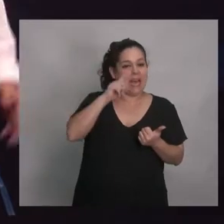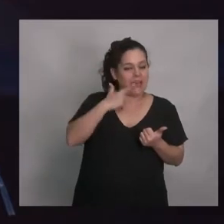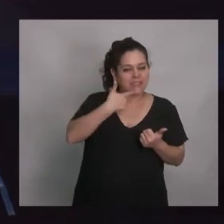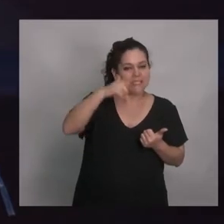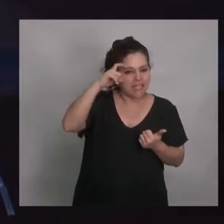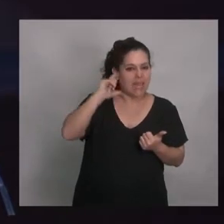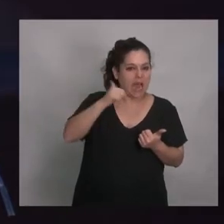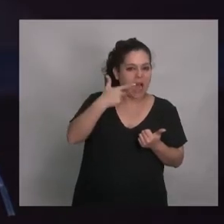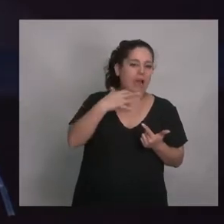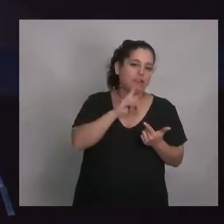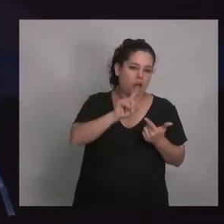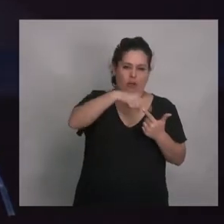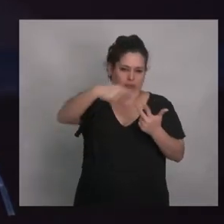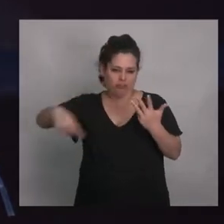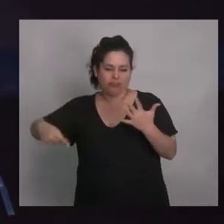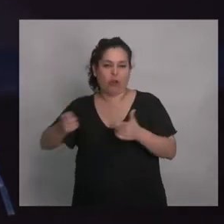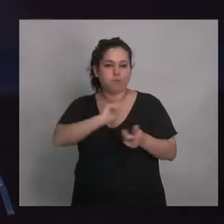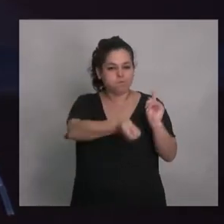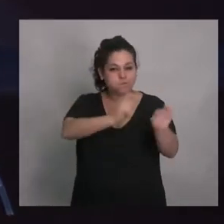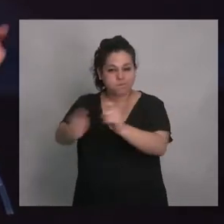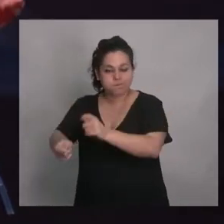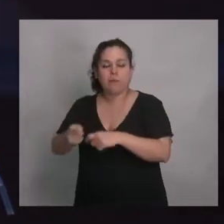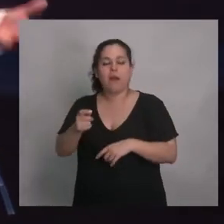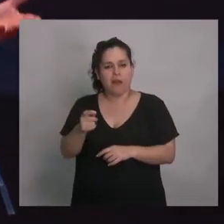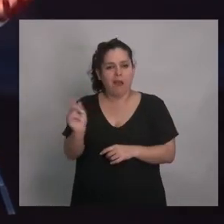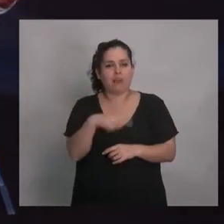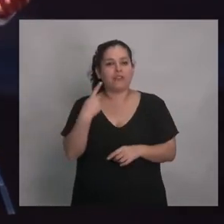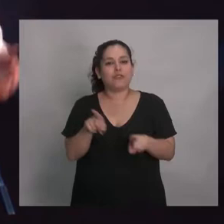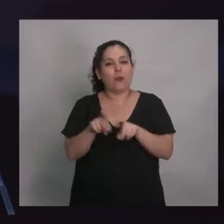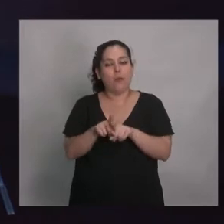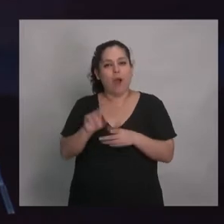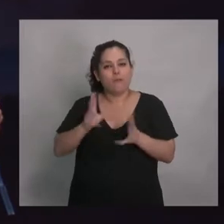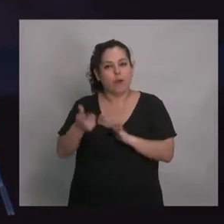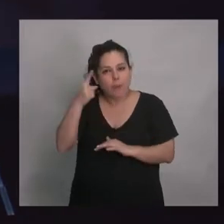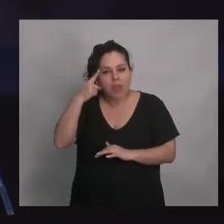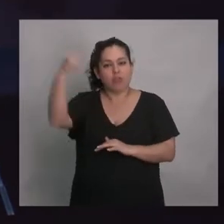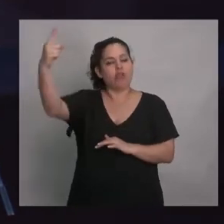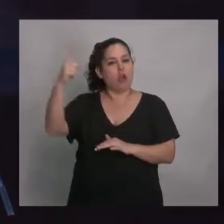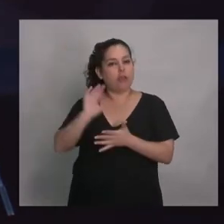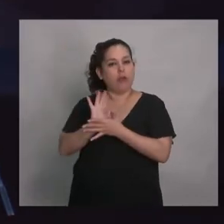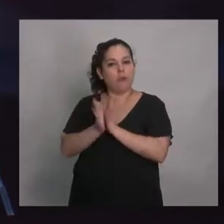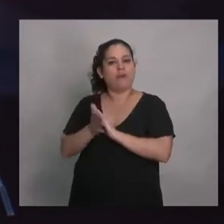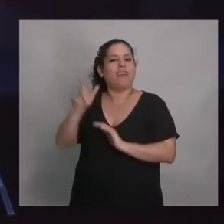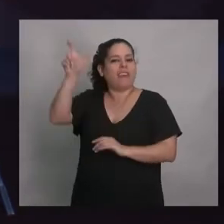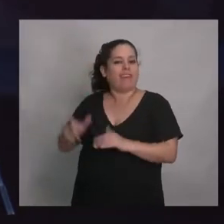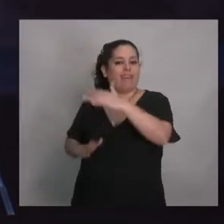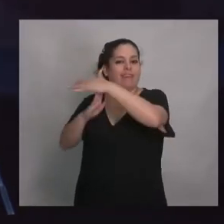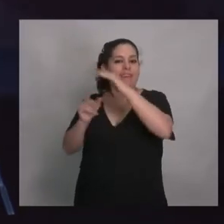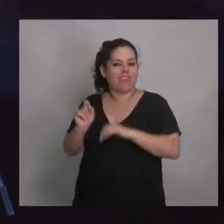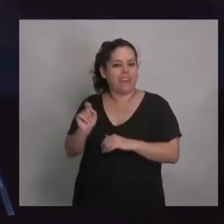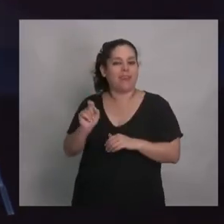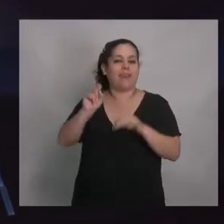que fuimos discípulos de una manera muy directa de aníbal quijano